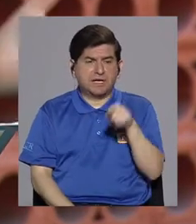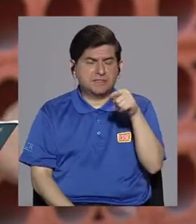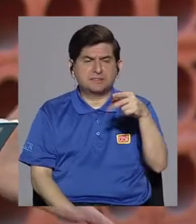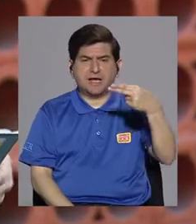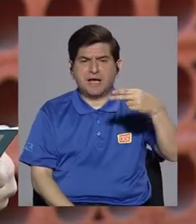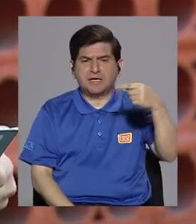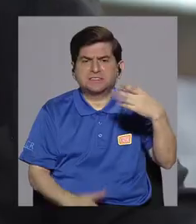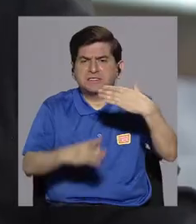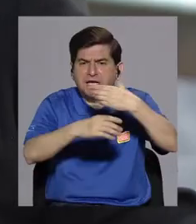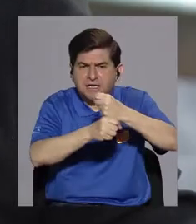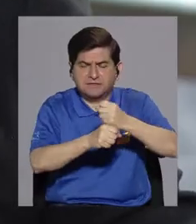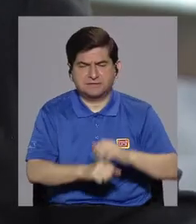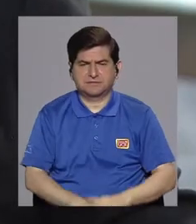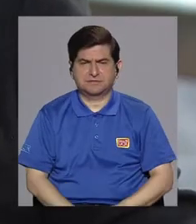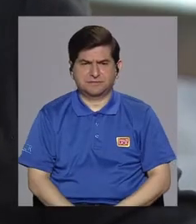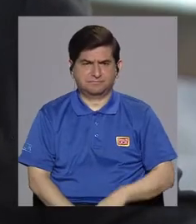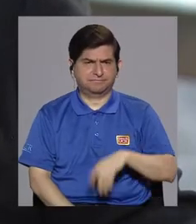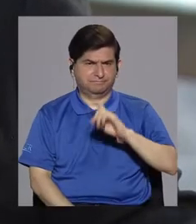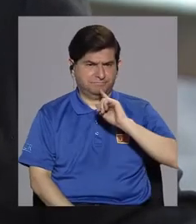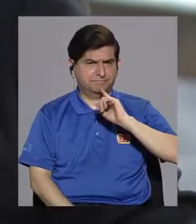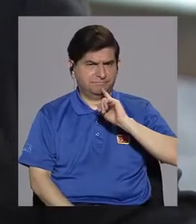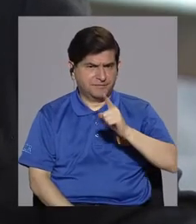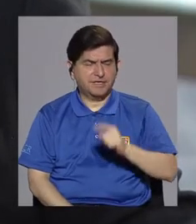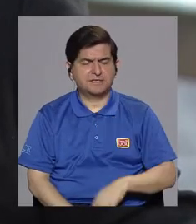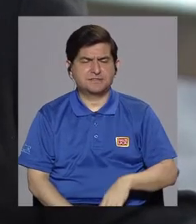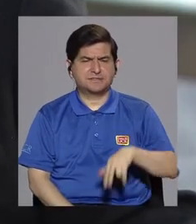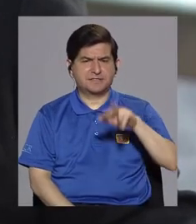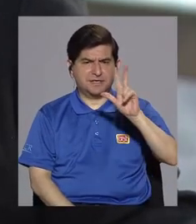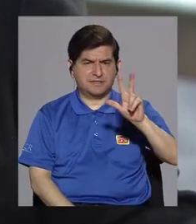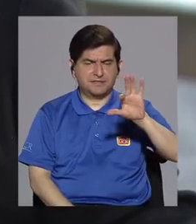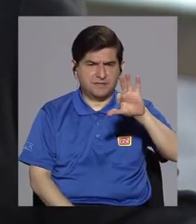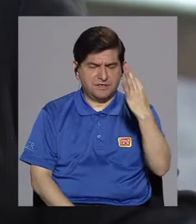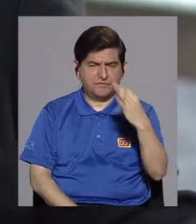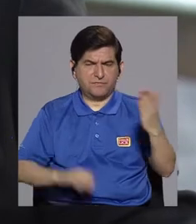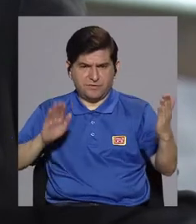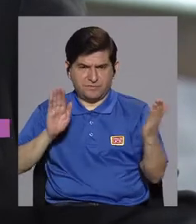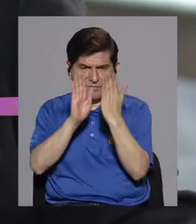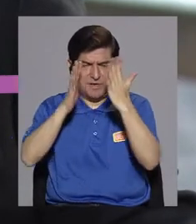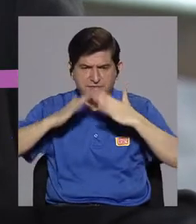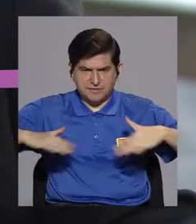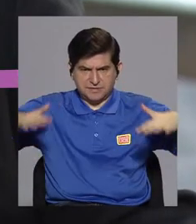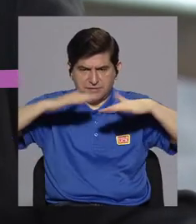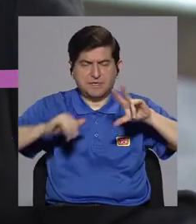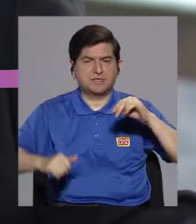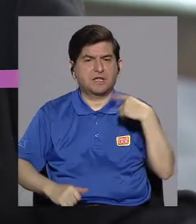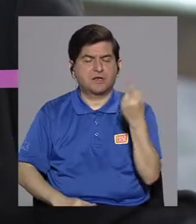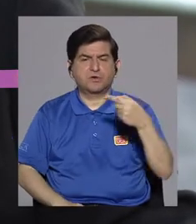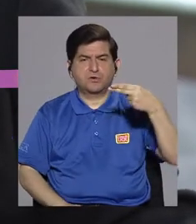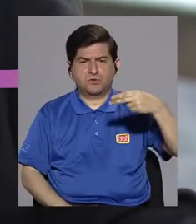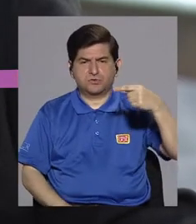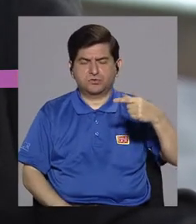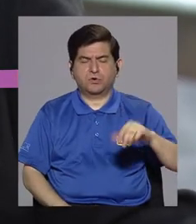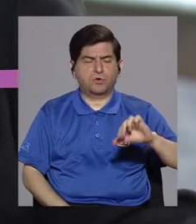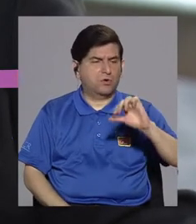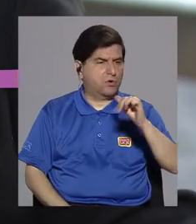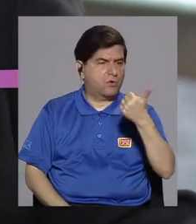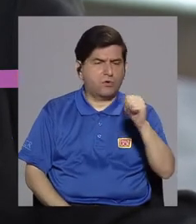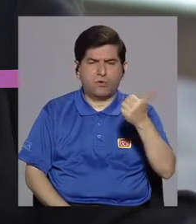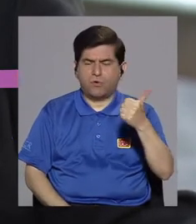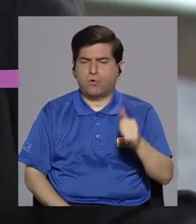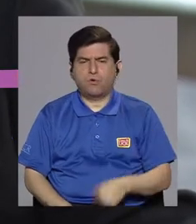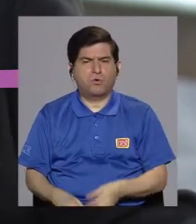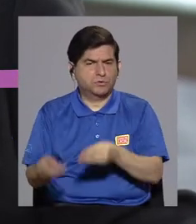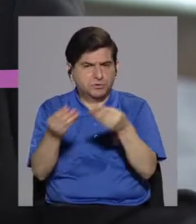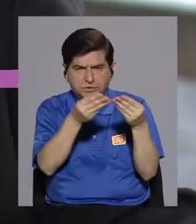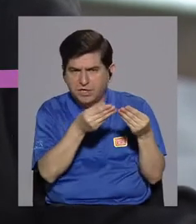dar el mercurio? Sí, hay que mencionar que las tres vías de exposición ambiental, no solo al mercurio, sino a cualquier otra